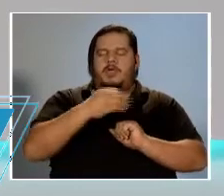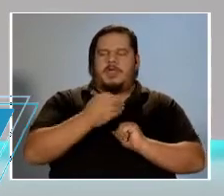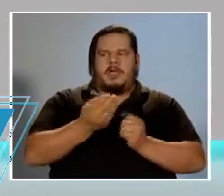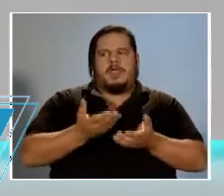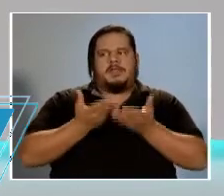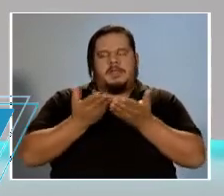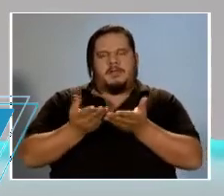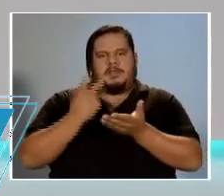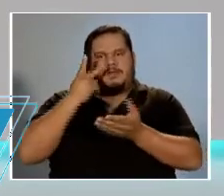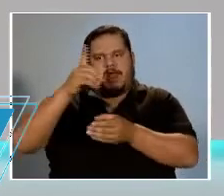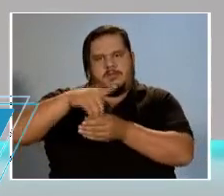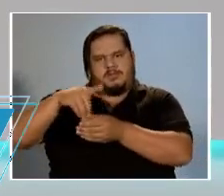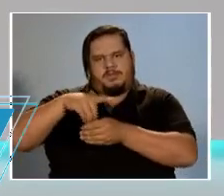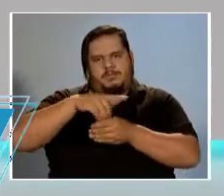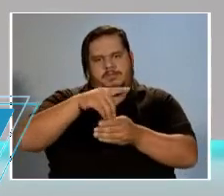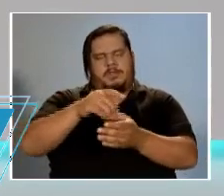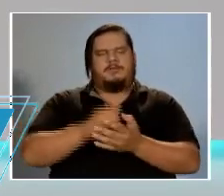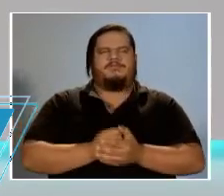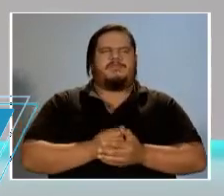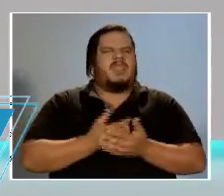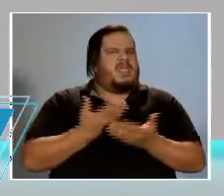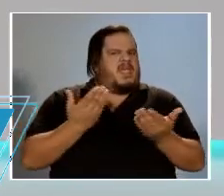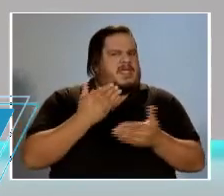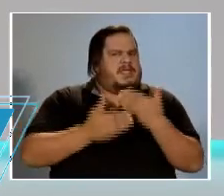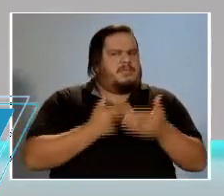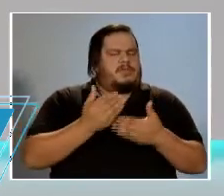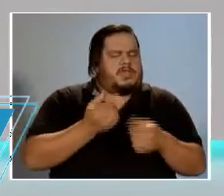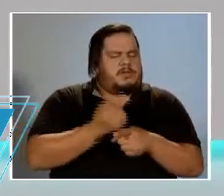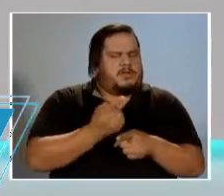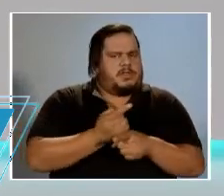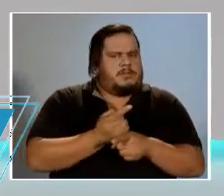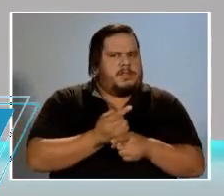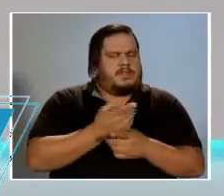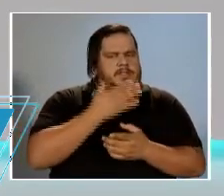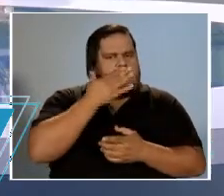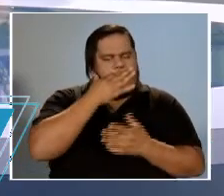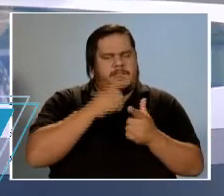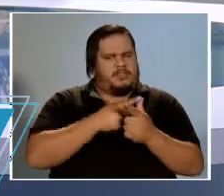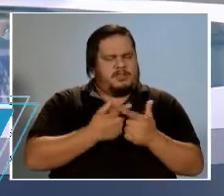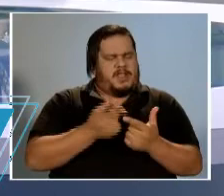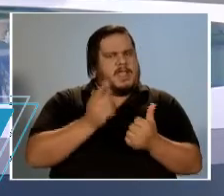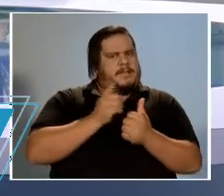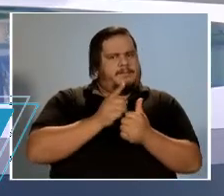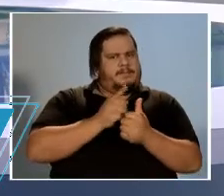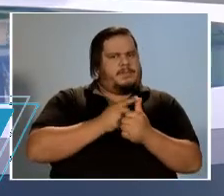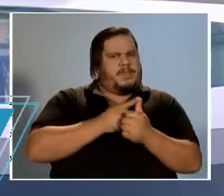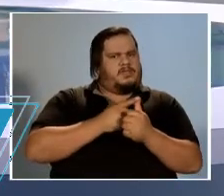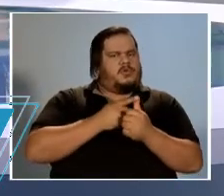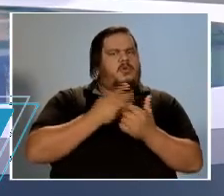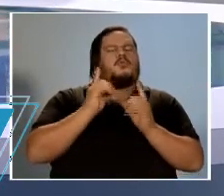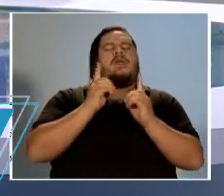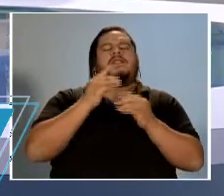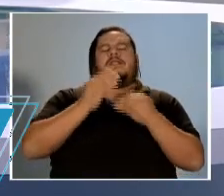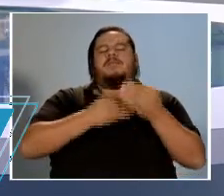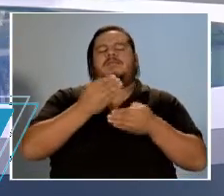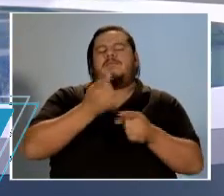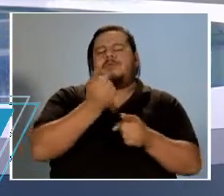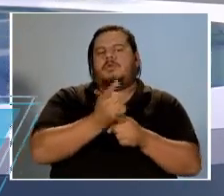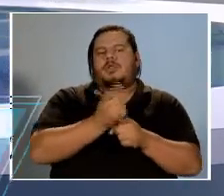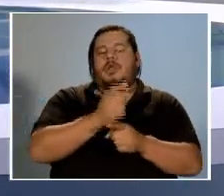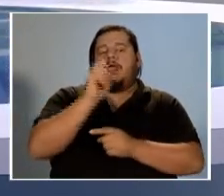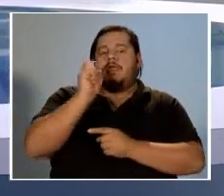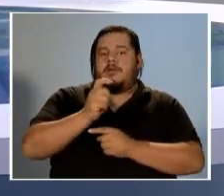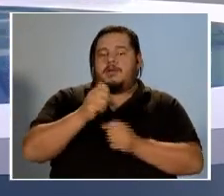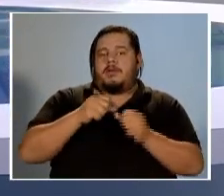ver al Parlamento. ¿Qué procedía correctamente? Ya usted nos adelanta que tenía que haberse analizado cuál era el procedimiento correcto que debieron